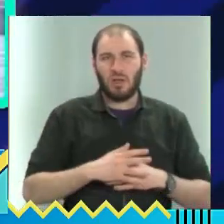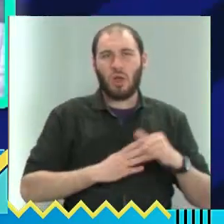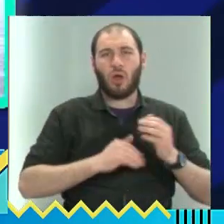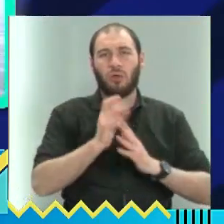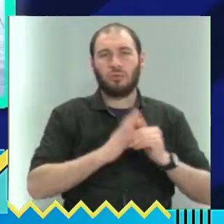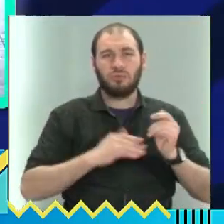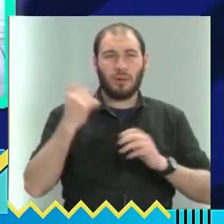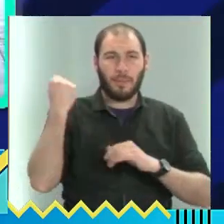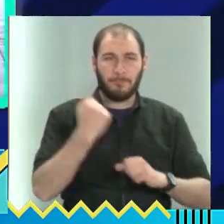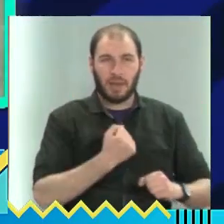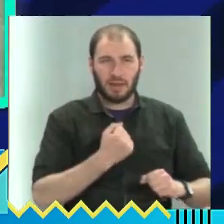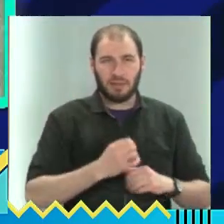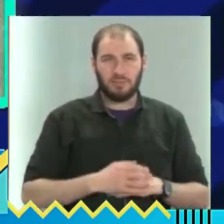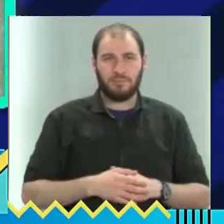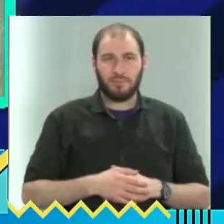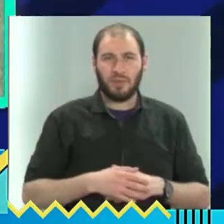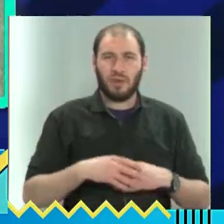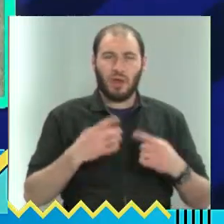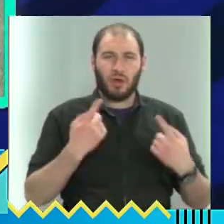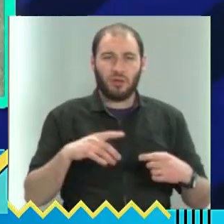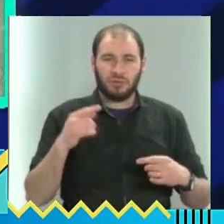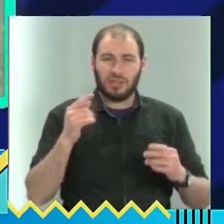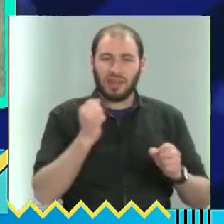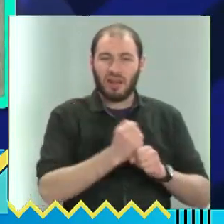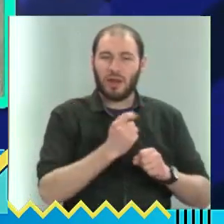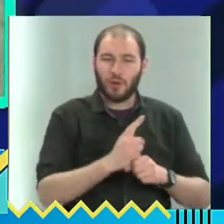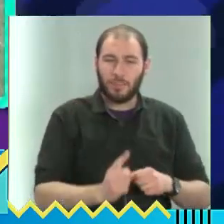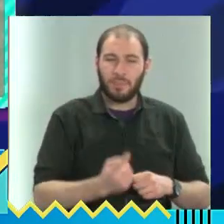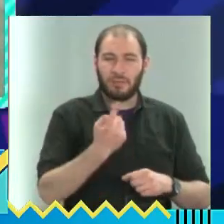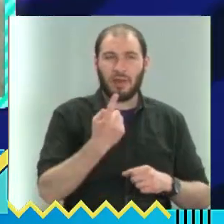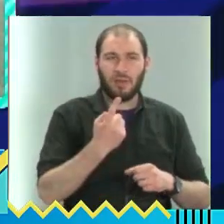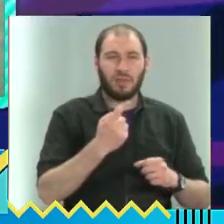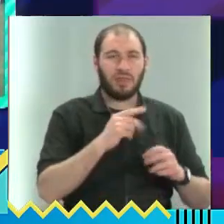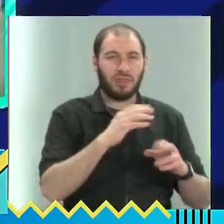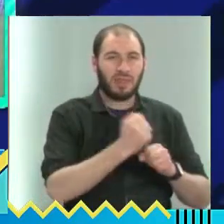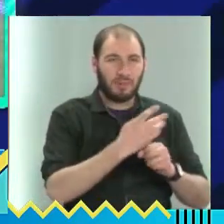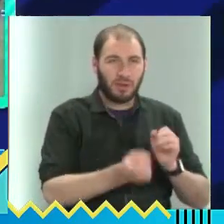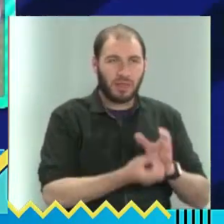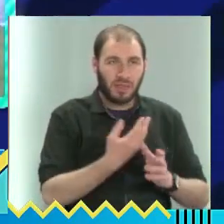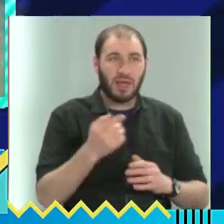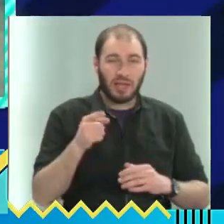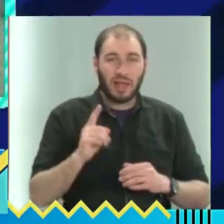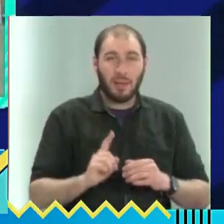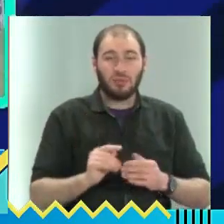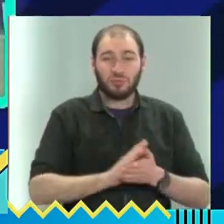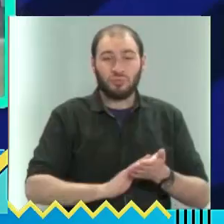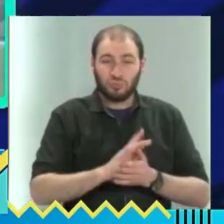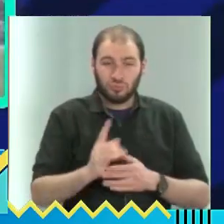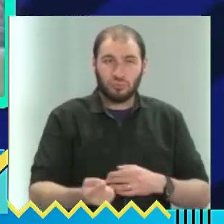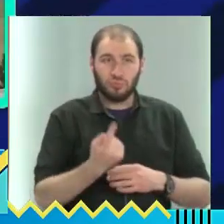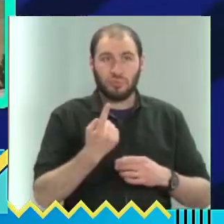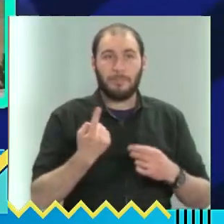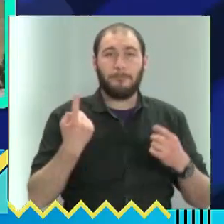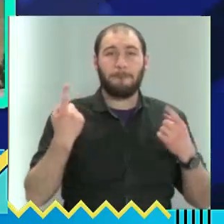del parque era un elemento de un primer trabajo, Claro, en generación donde de empleo. daba una primera solución,